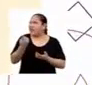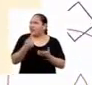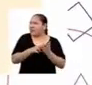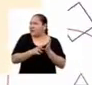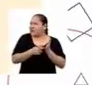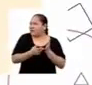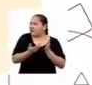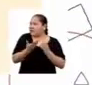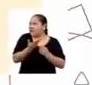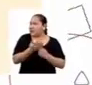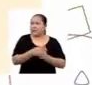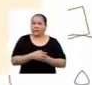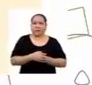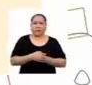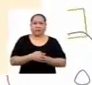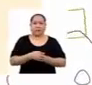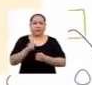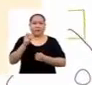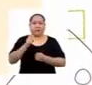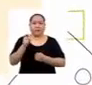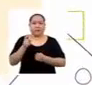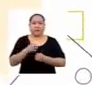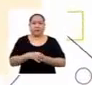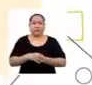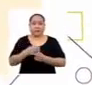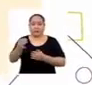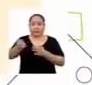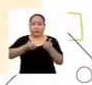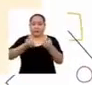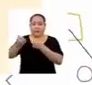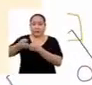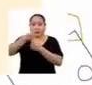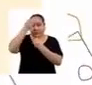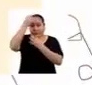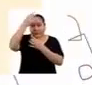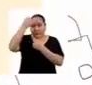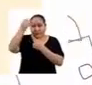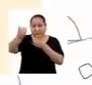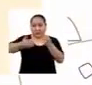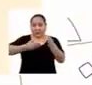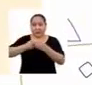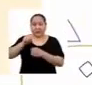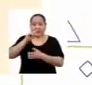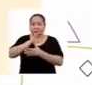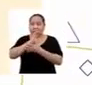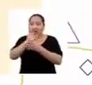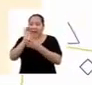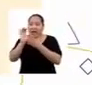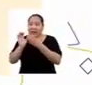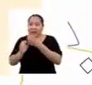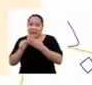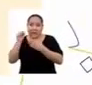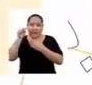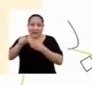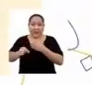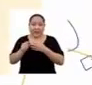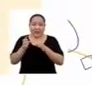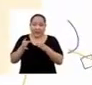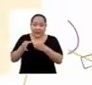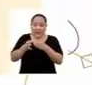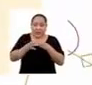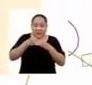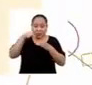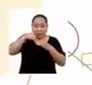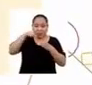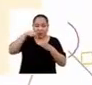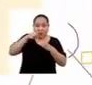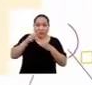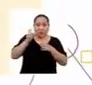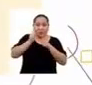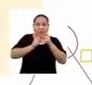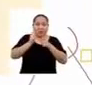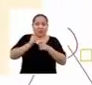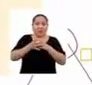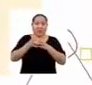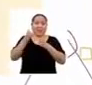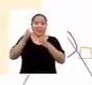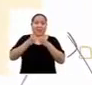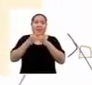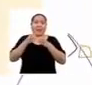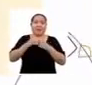esto? Consiste en recoger datos pertinentes de las características de la muestra. Debemos